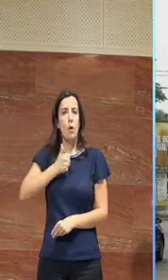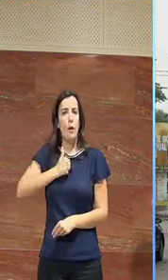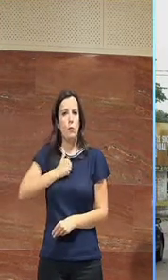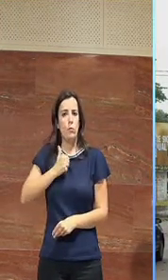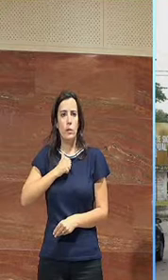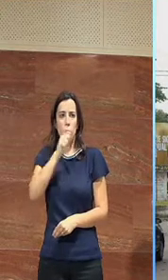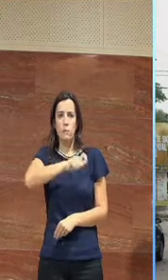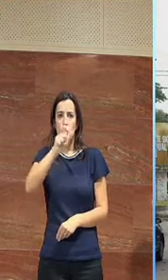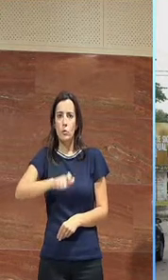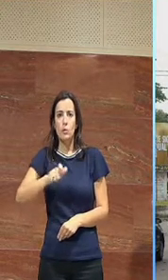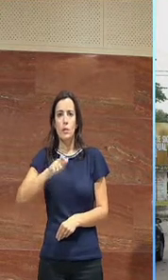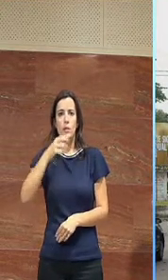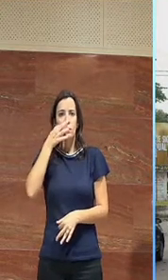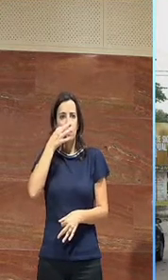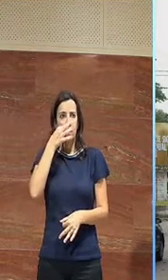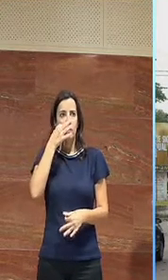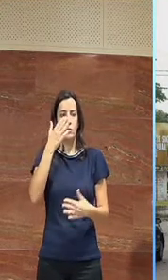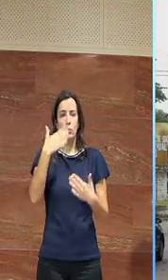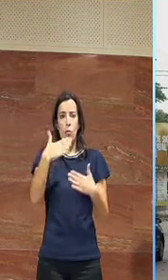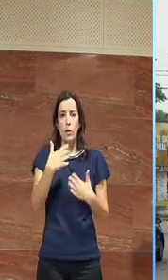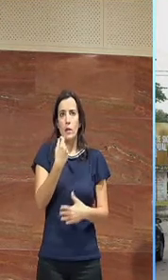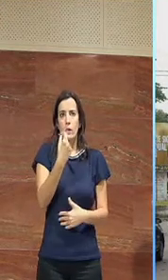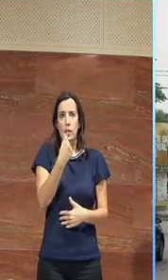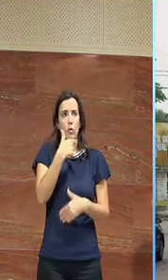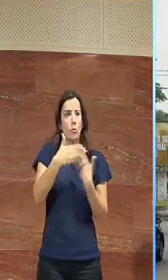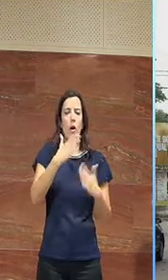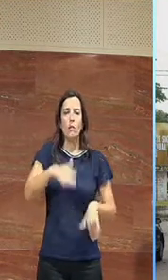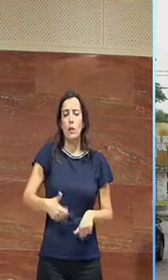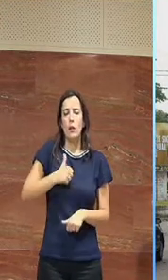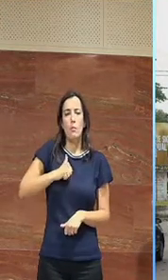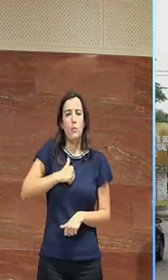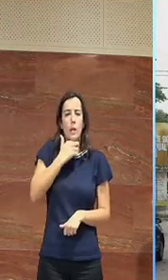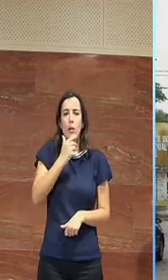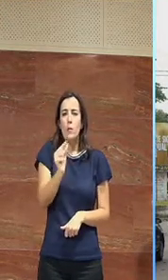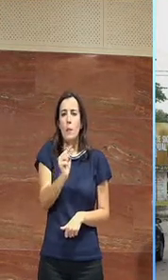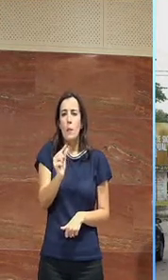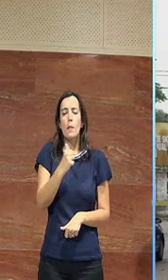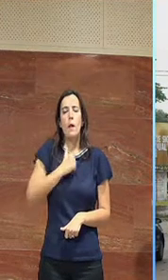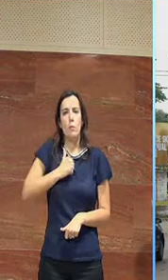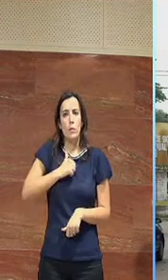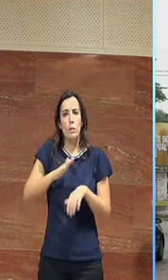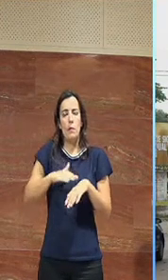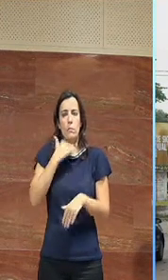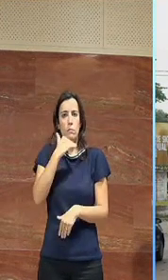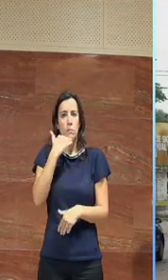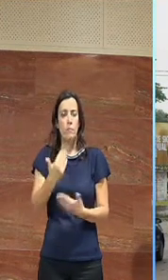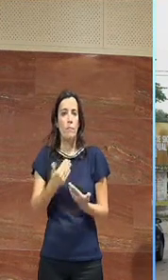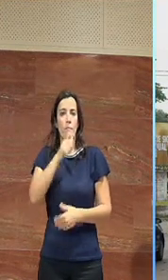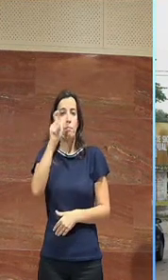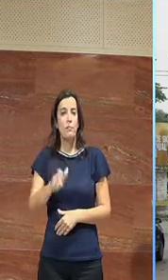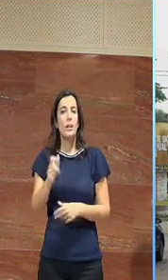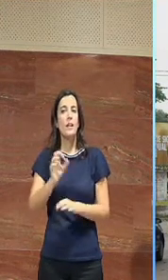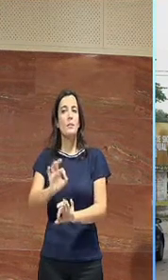las personas que no tienen dinero pues pueden llegar a hacer, ¿no? De un tipo especializado simplemente en